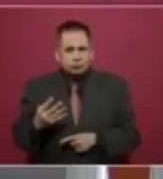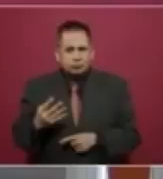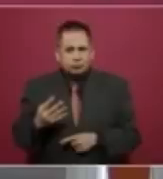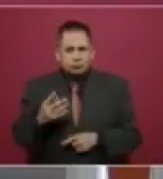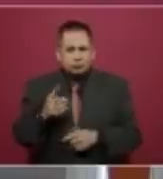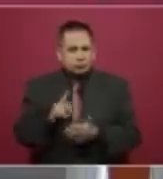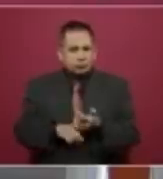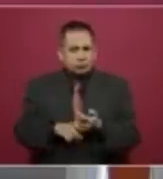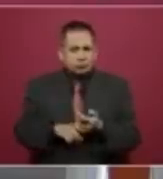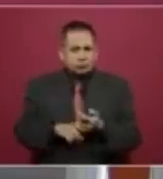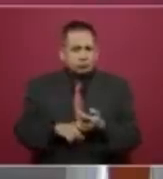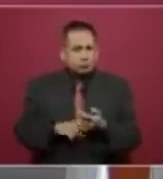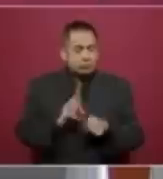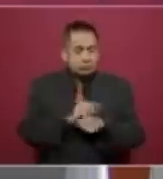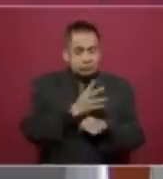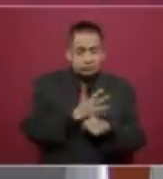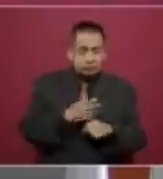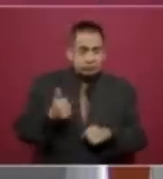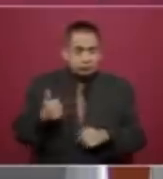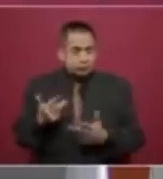5, 4, el 6,